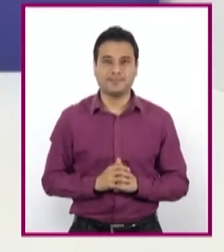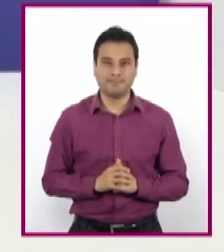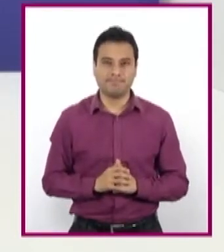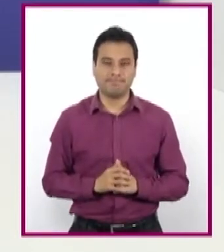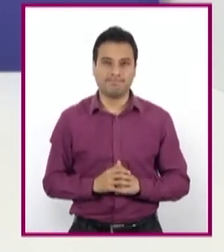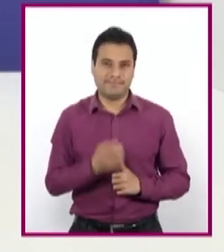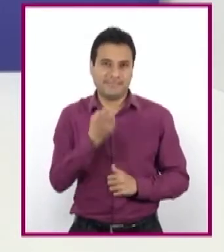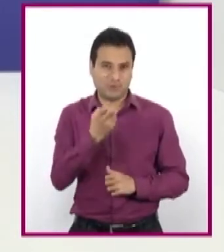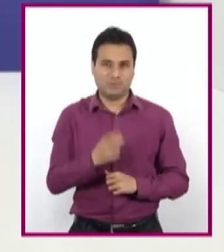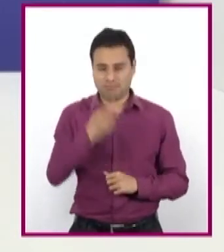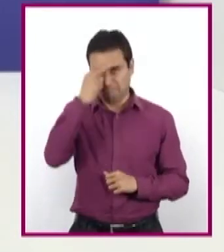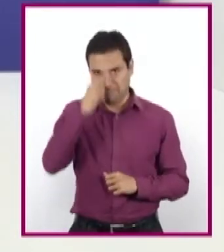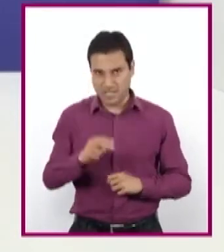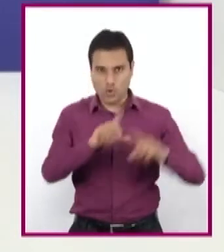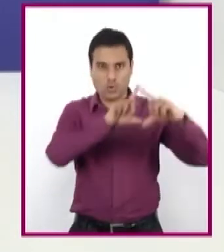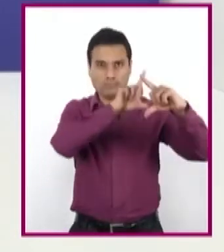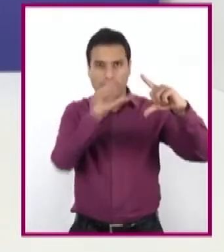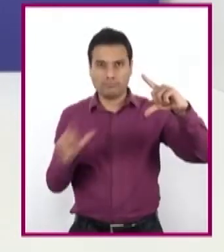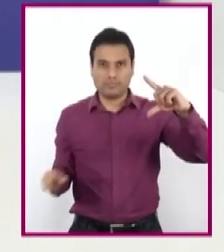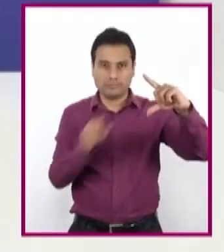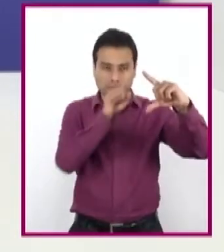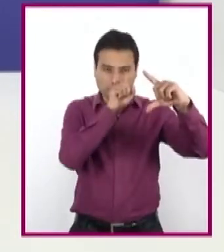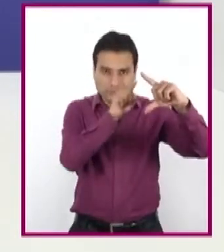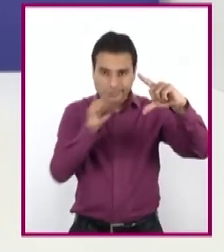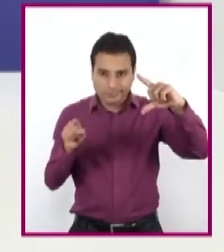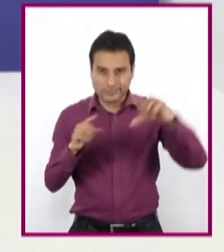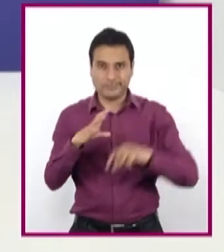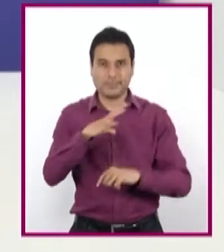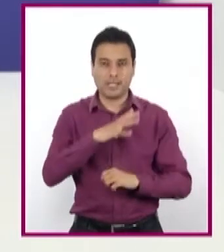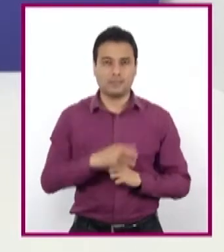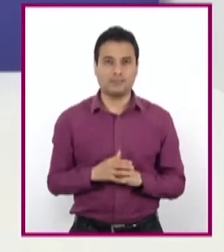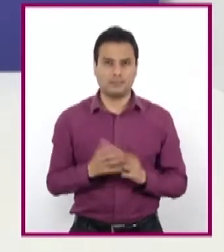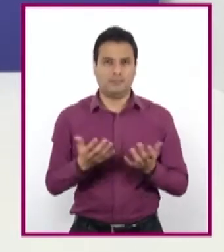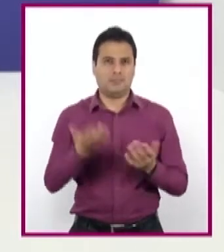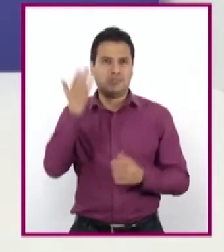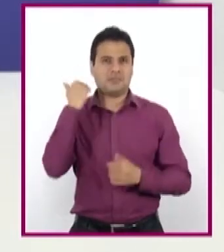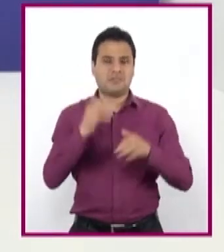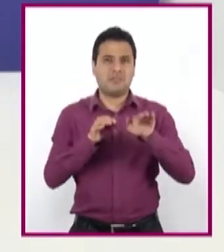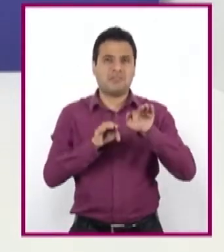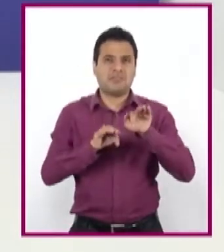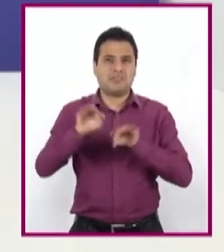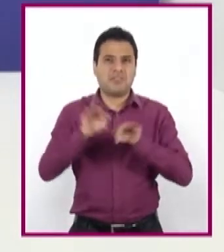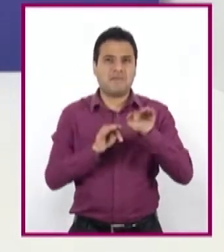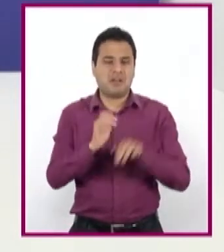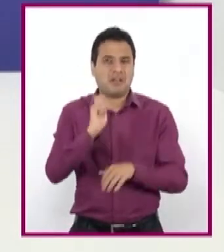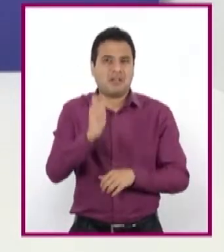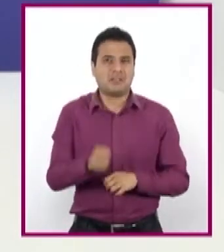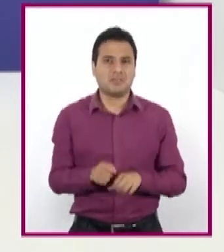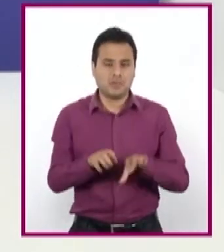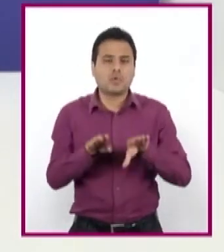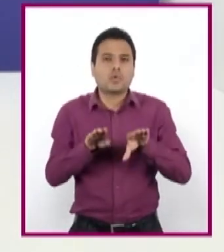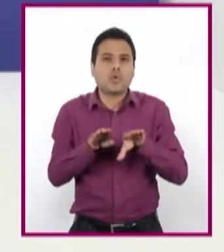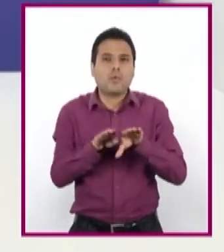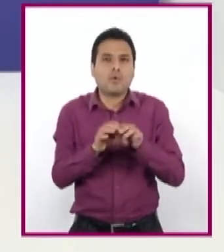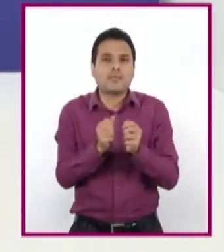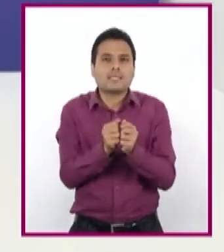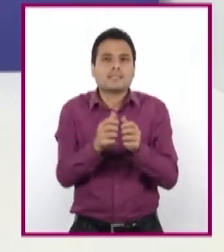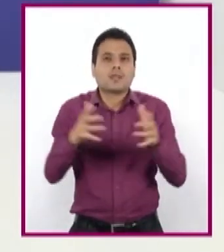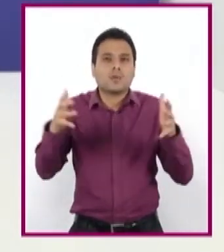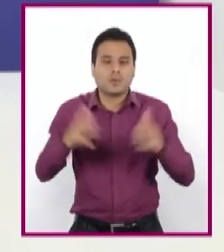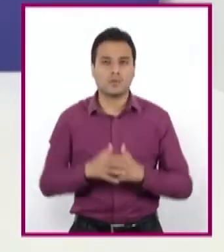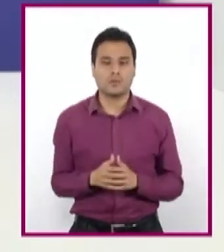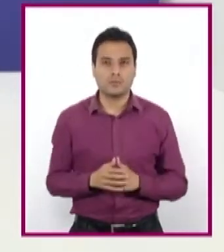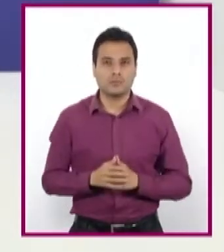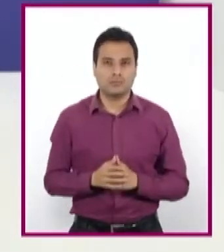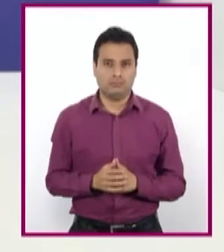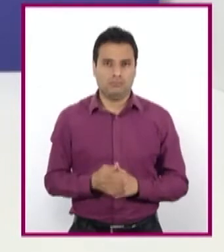lo largo y ancho de México. Pero, ¿qué actividades realizaron para ejercer su desarrollo? ¿Cómo se fue generando